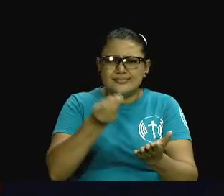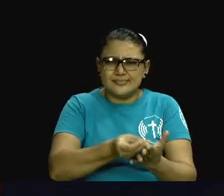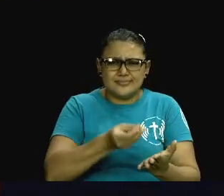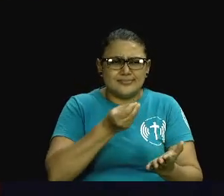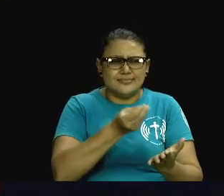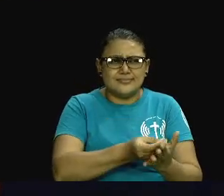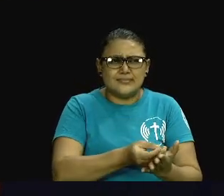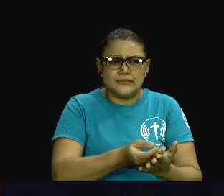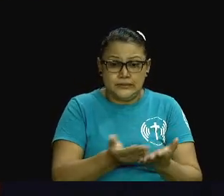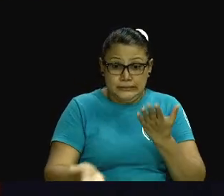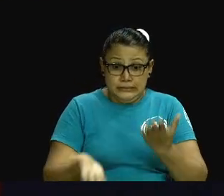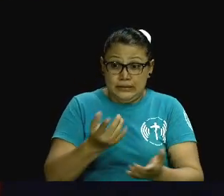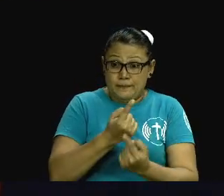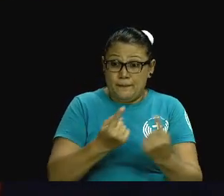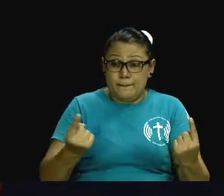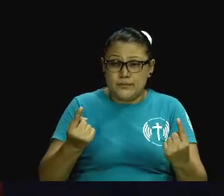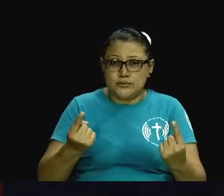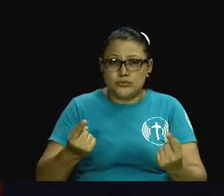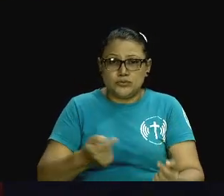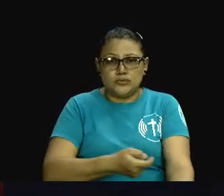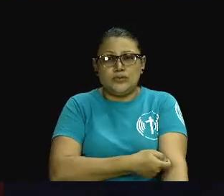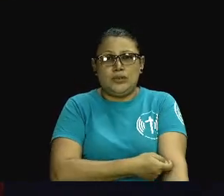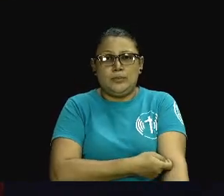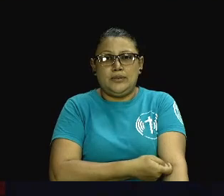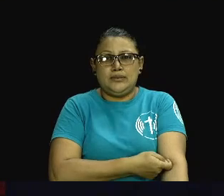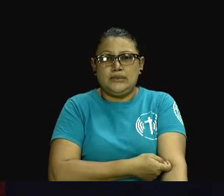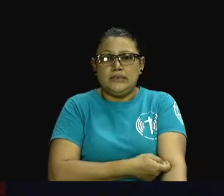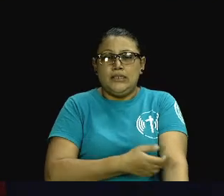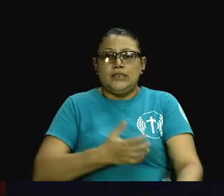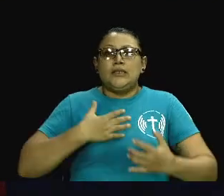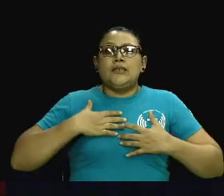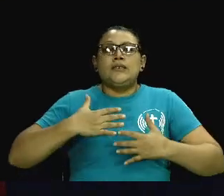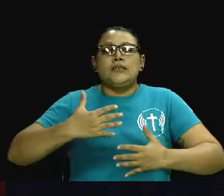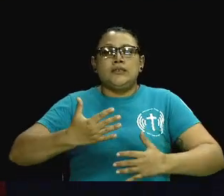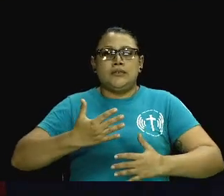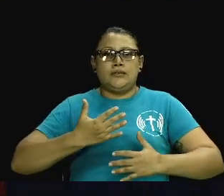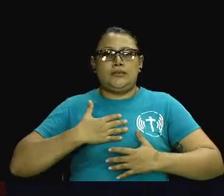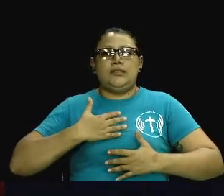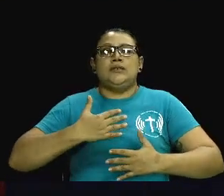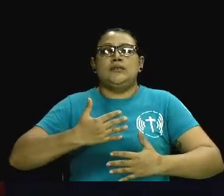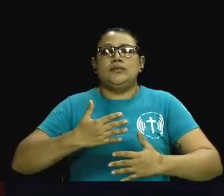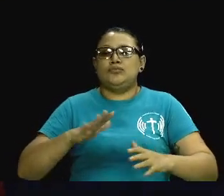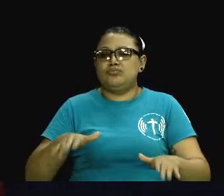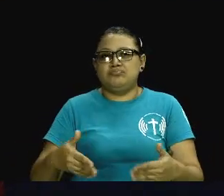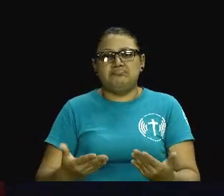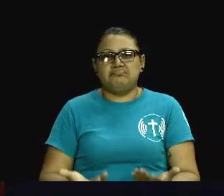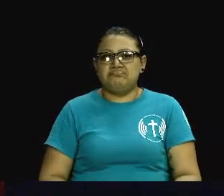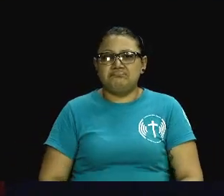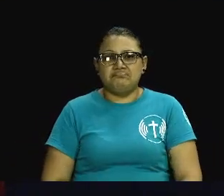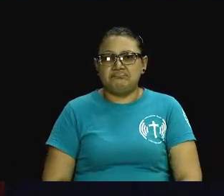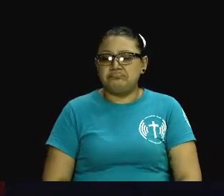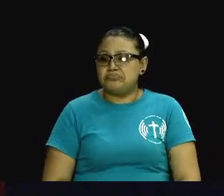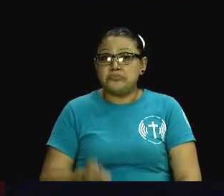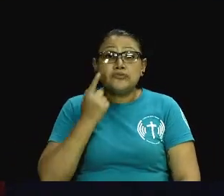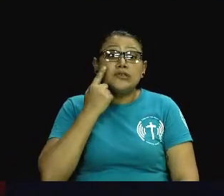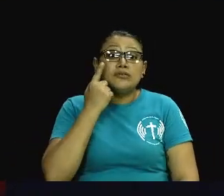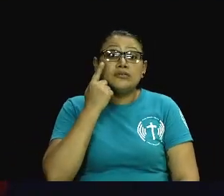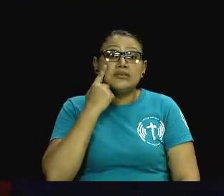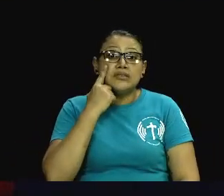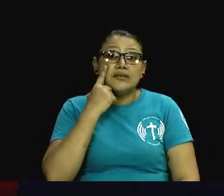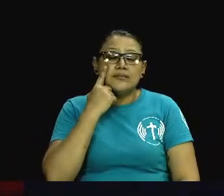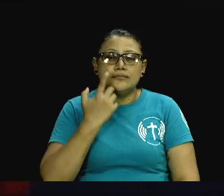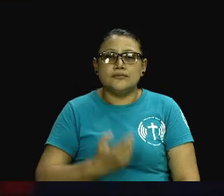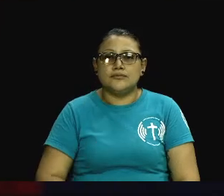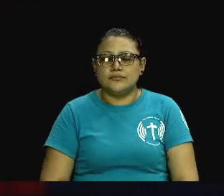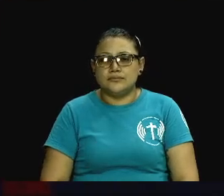están postrados ahorita el oxígeno que no valoramos los que estamos sanos el ese que al